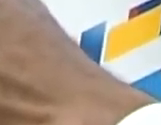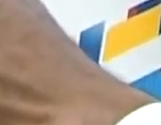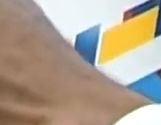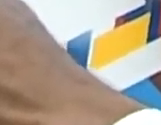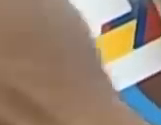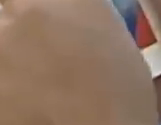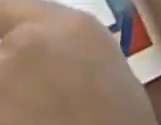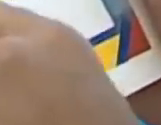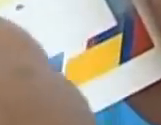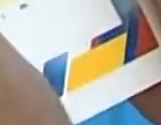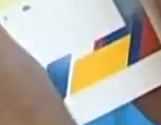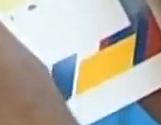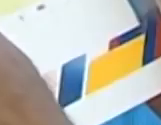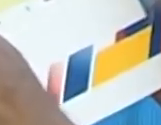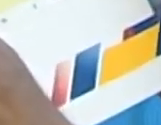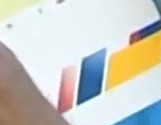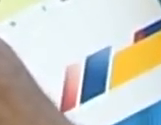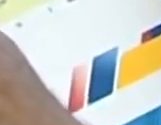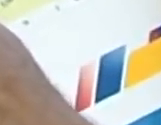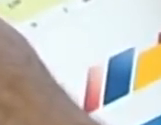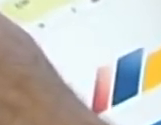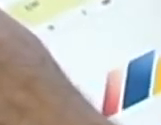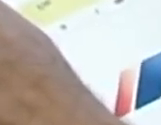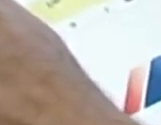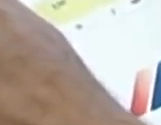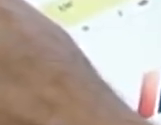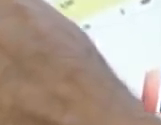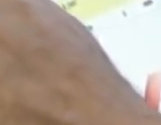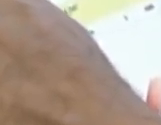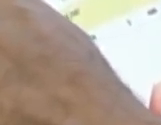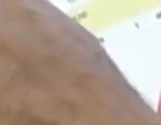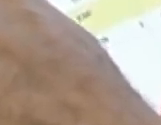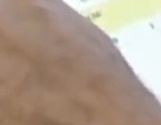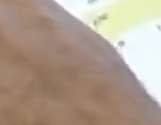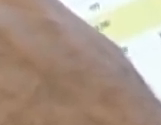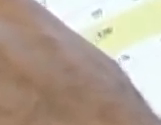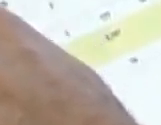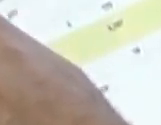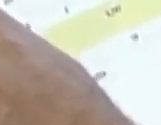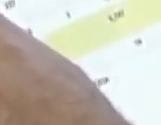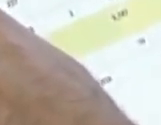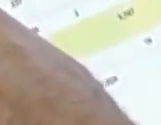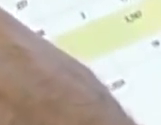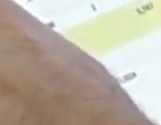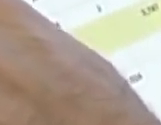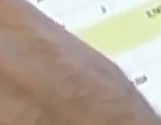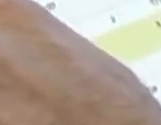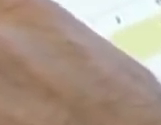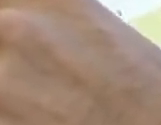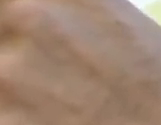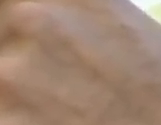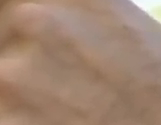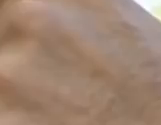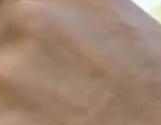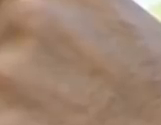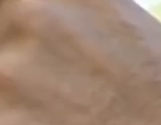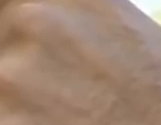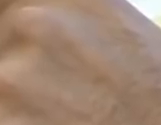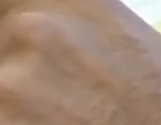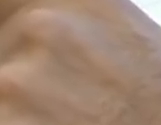con 2.147 casos. Perdón, con 394.507 casos. Luego está Perú,